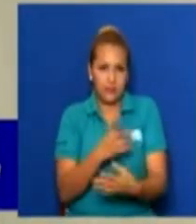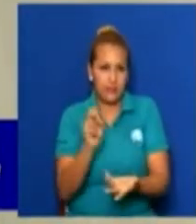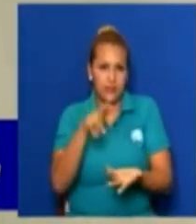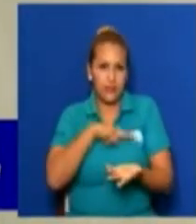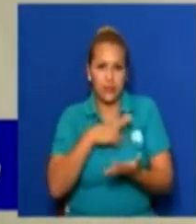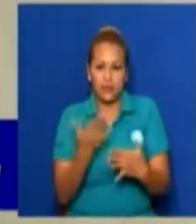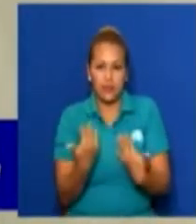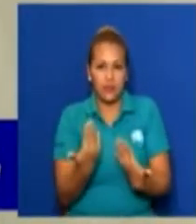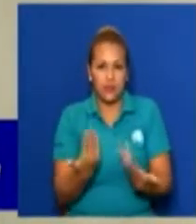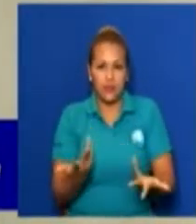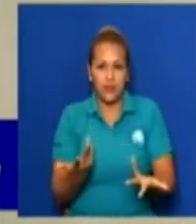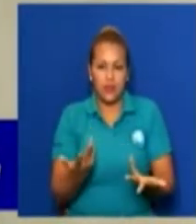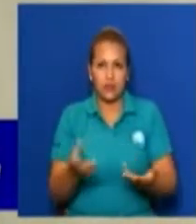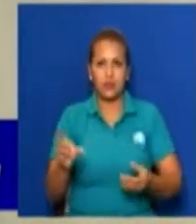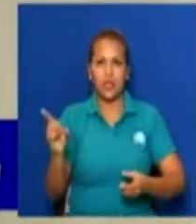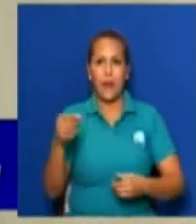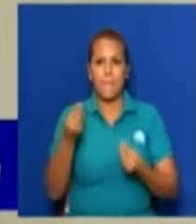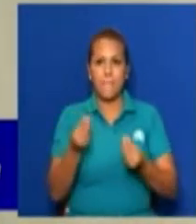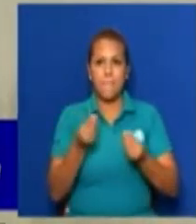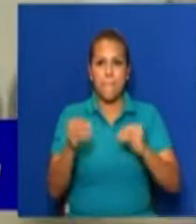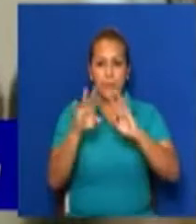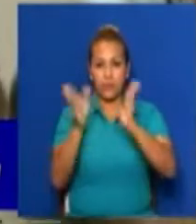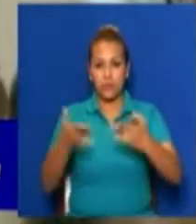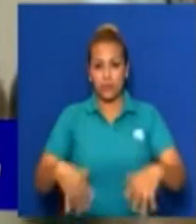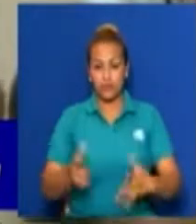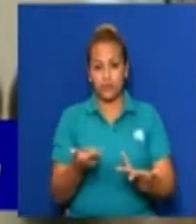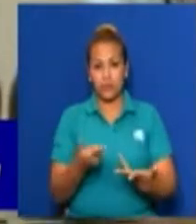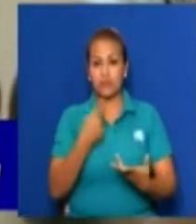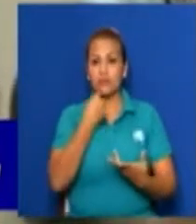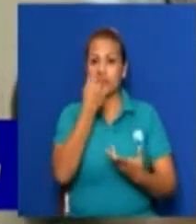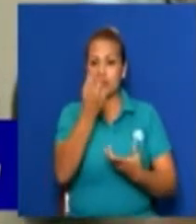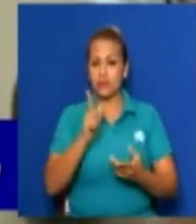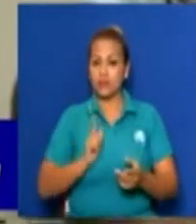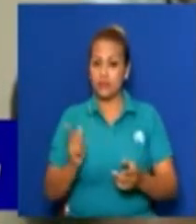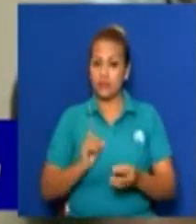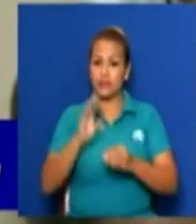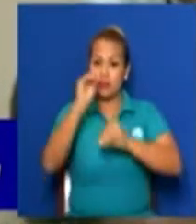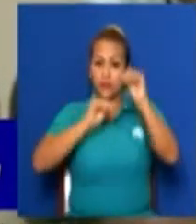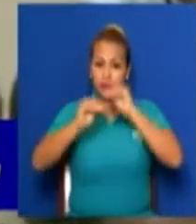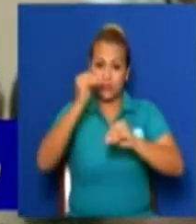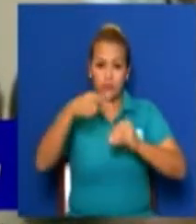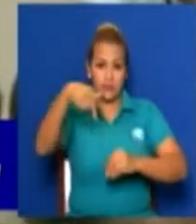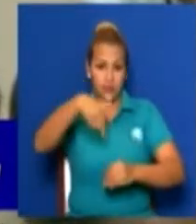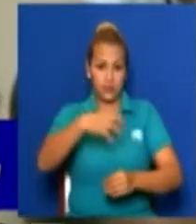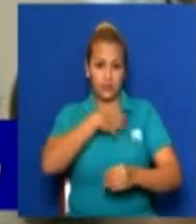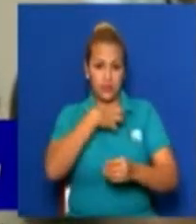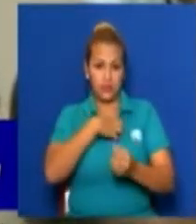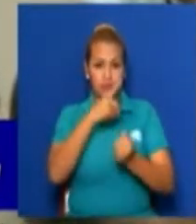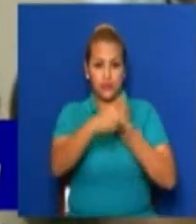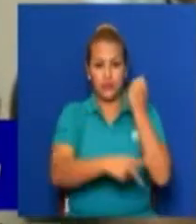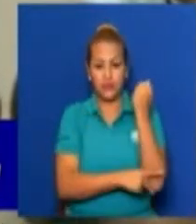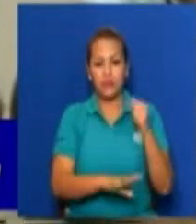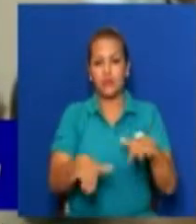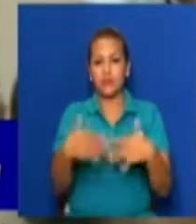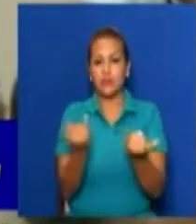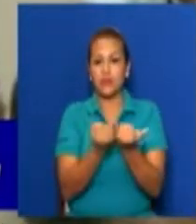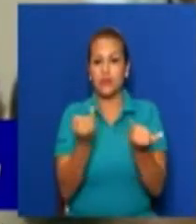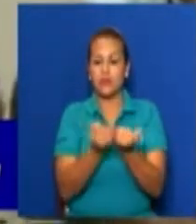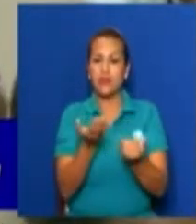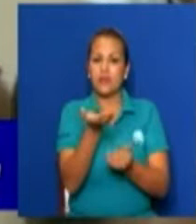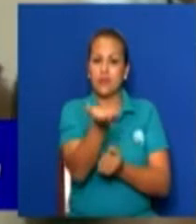esas cantidades de mujeres que sostienen la economía de este país. Además, queremos